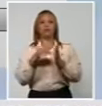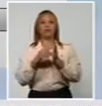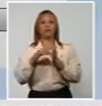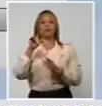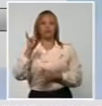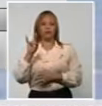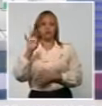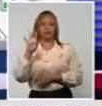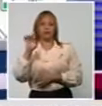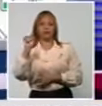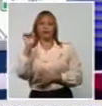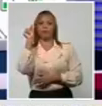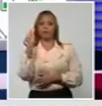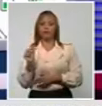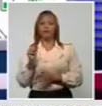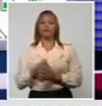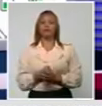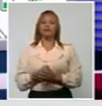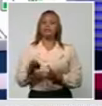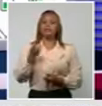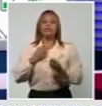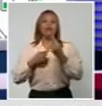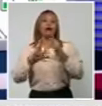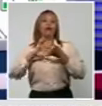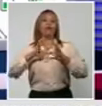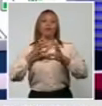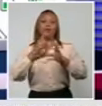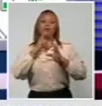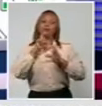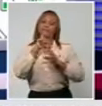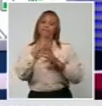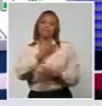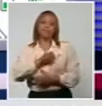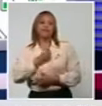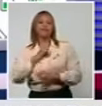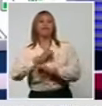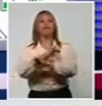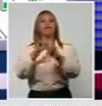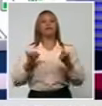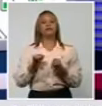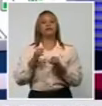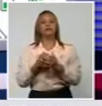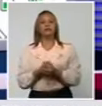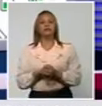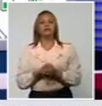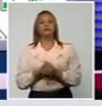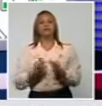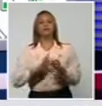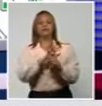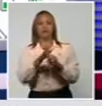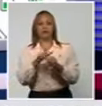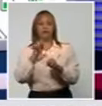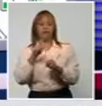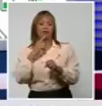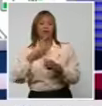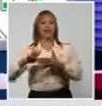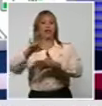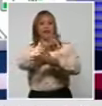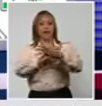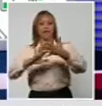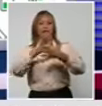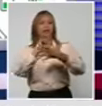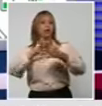398.941 personas. Un escenario muy complejo, lamentables informaciones que sigue generando la COVID-19 en las Américas, también en el